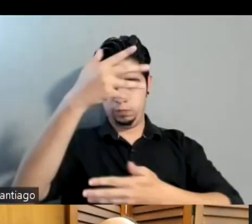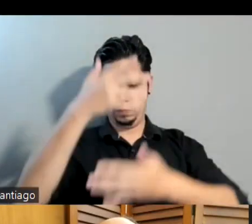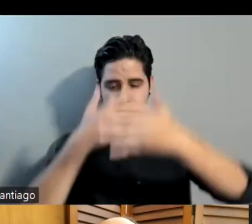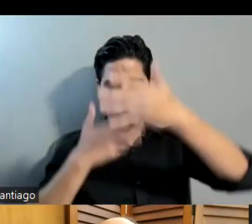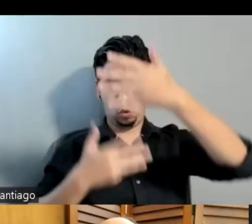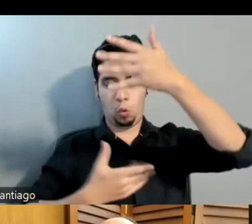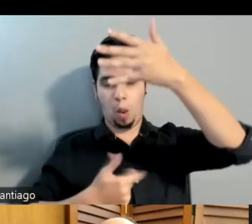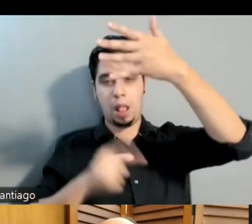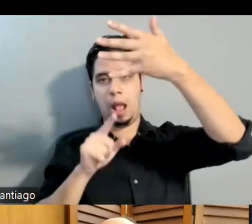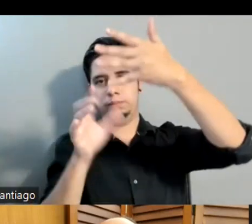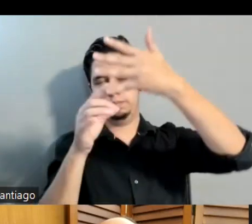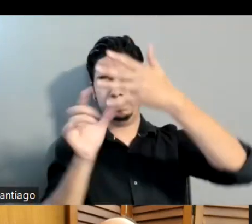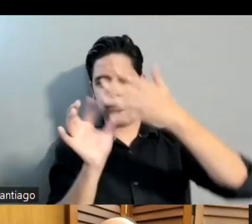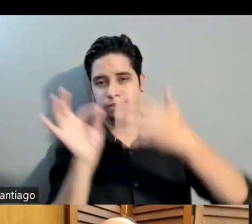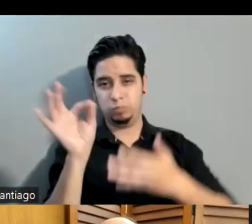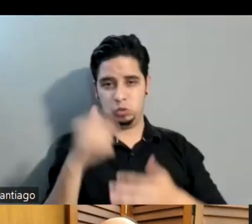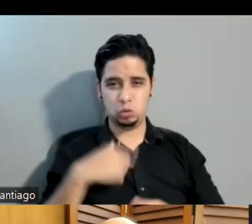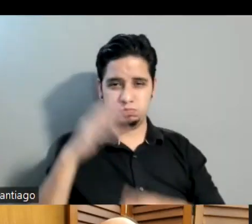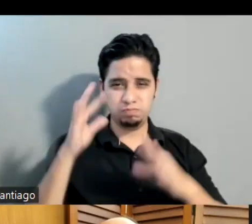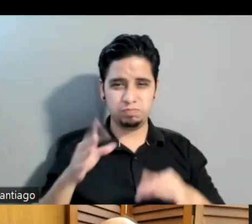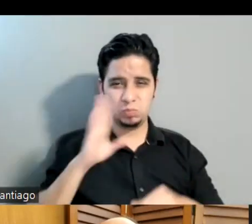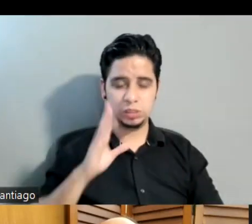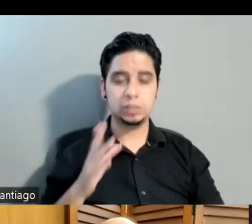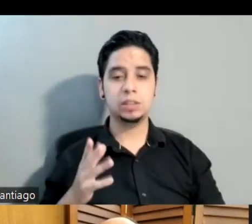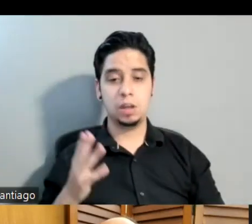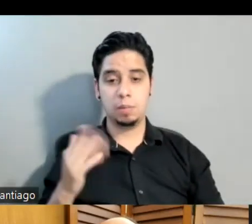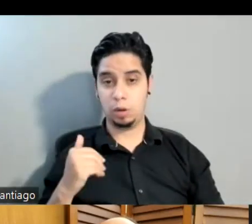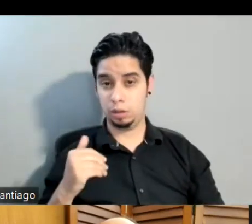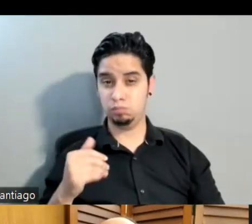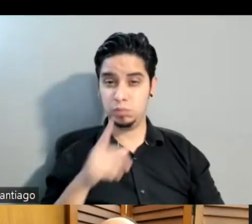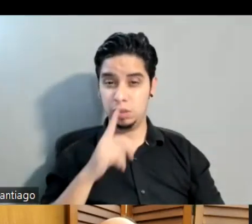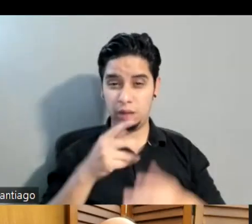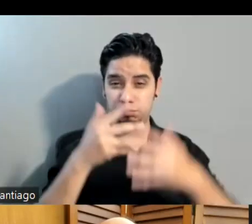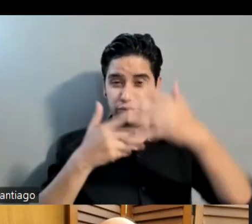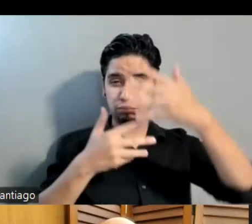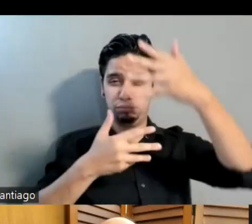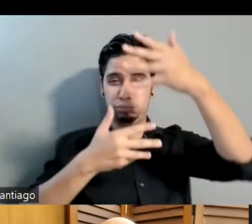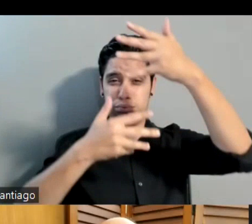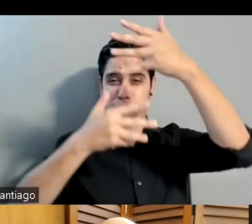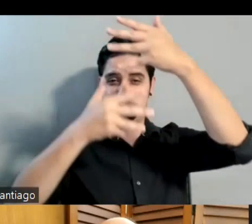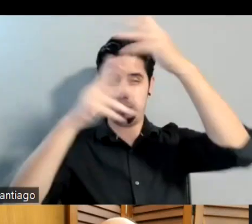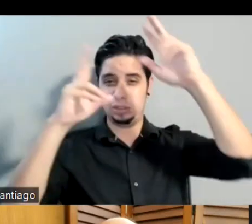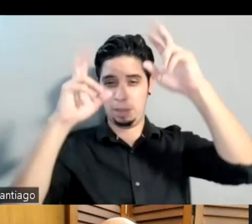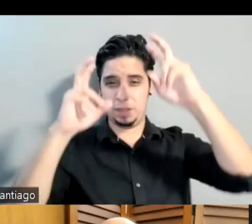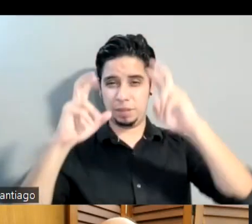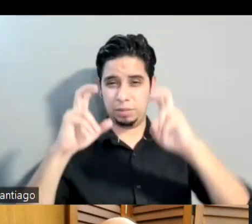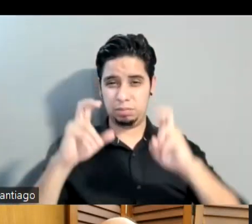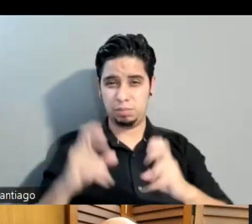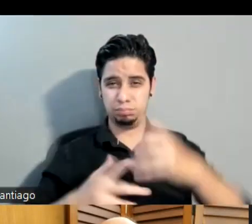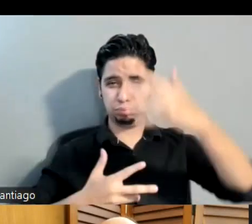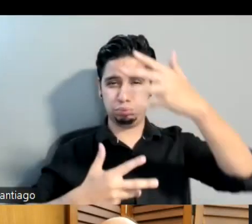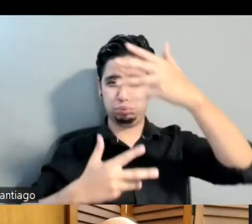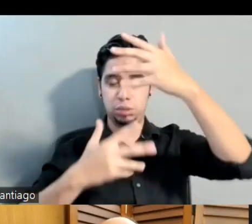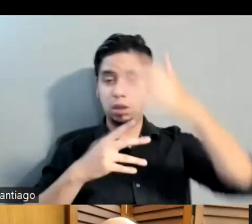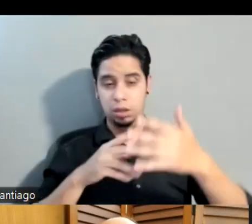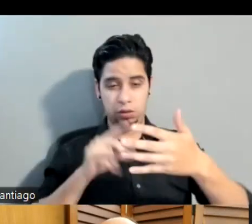más, porque era una cantera de temas, y entonces me gustaban todos, pero